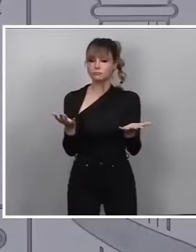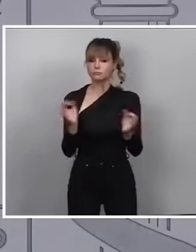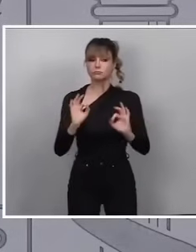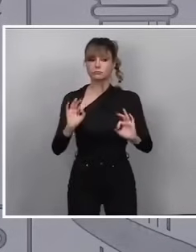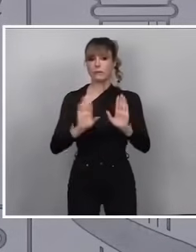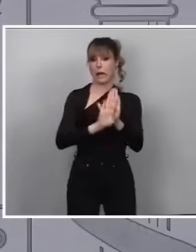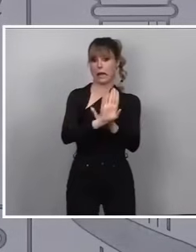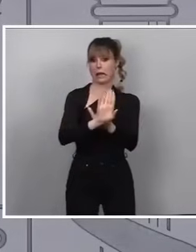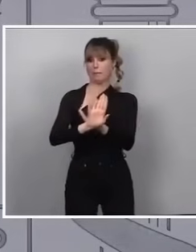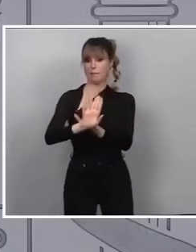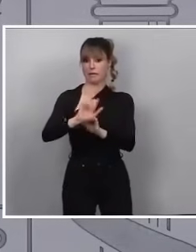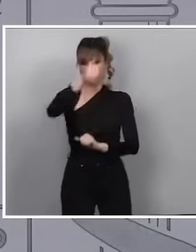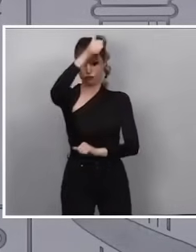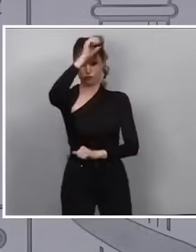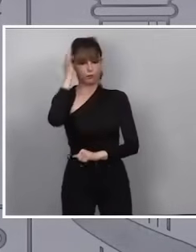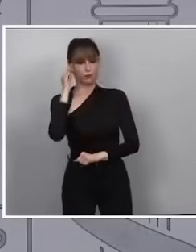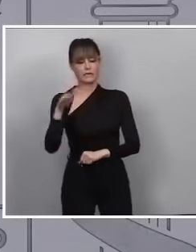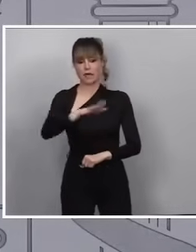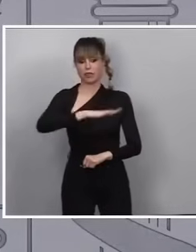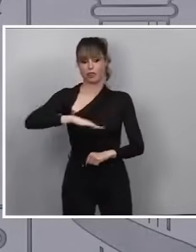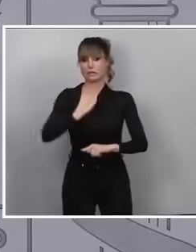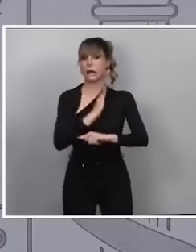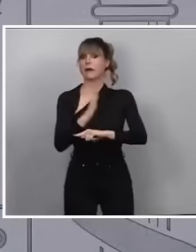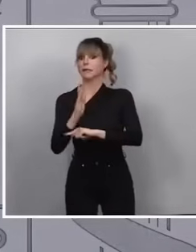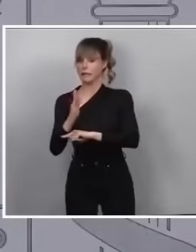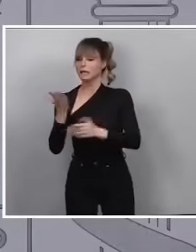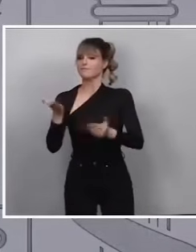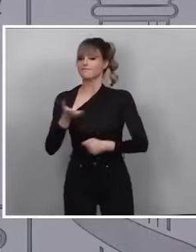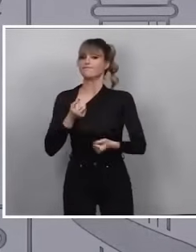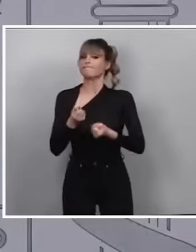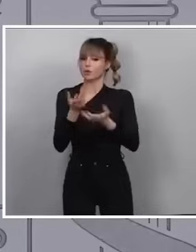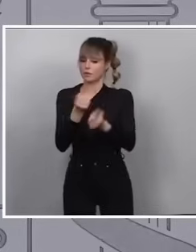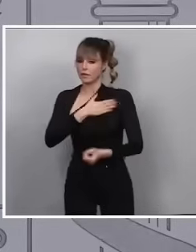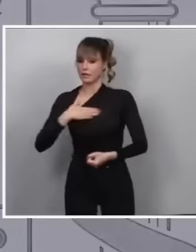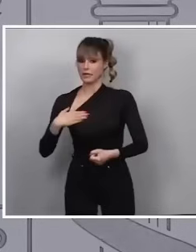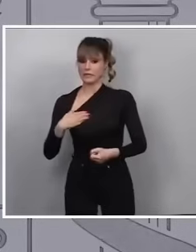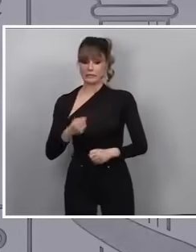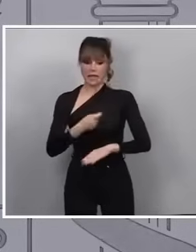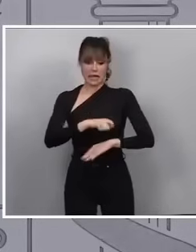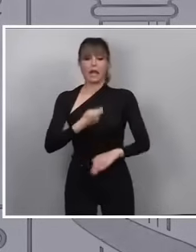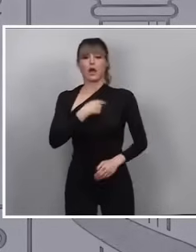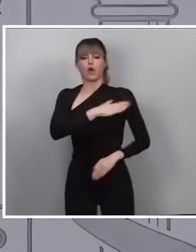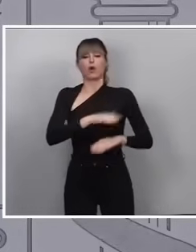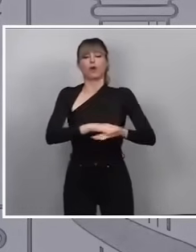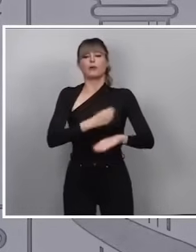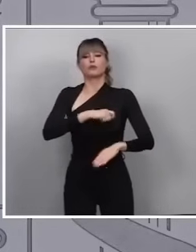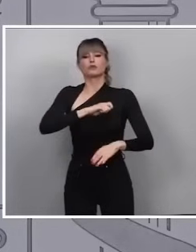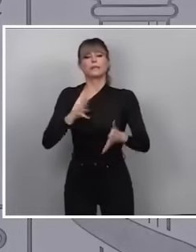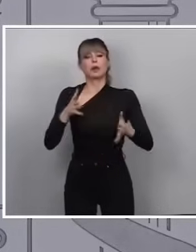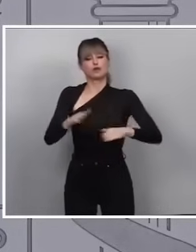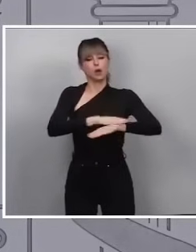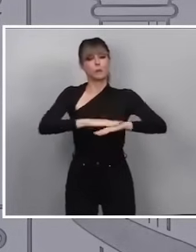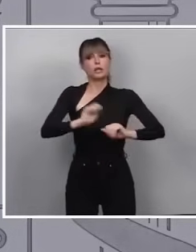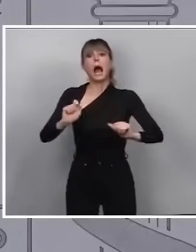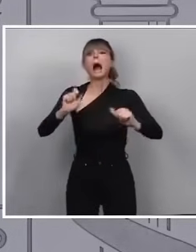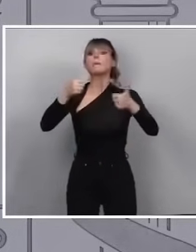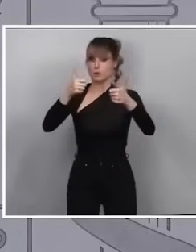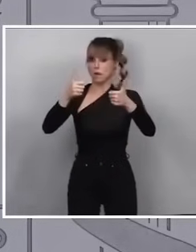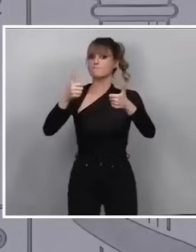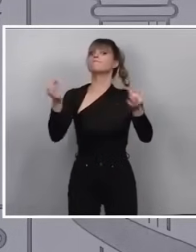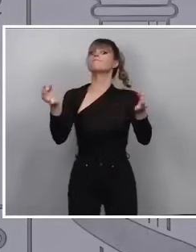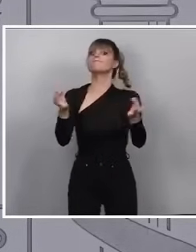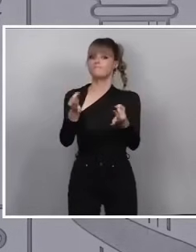todo a los vecinos y vecinas de las zonas afectadas que el gobierno de España en su consejo de ministros acaba de aprobar un